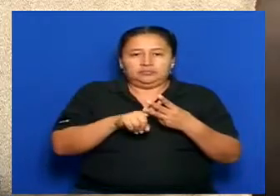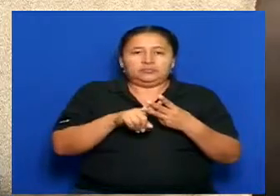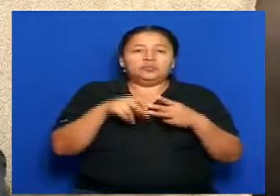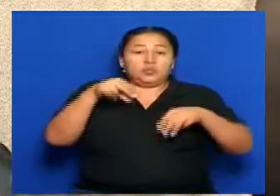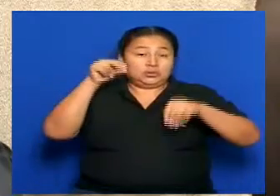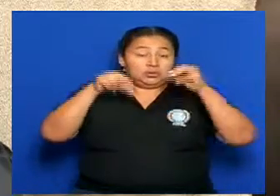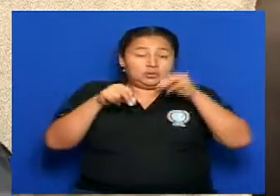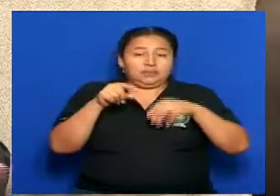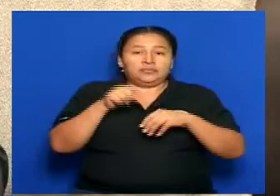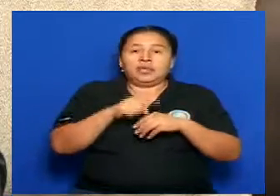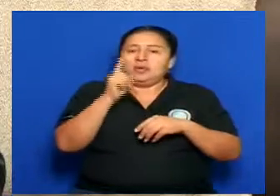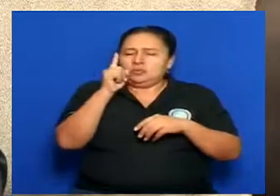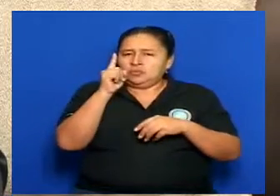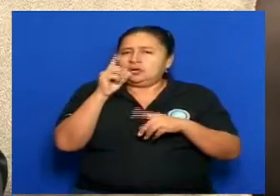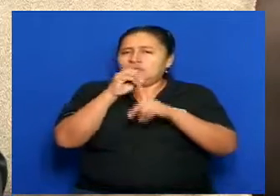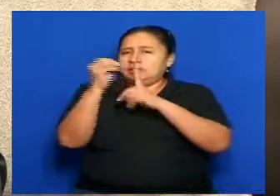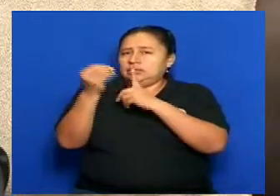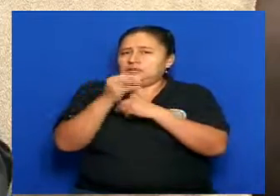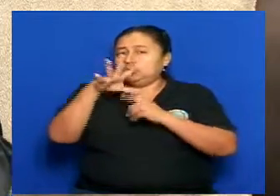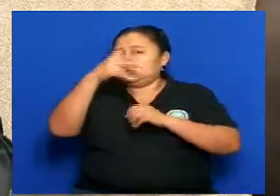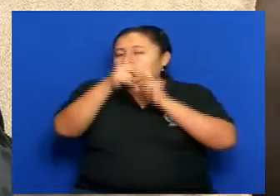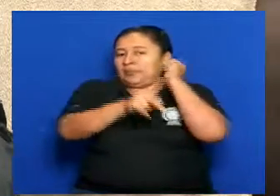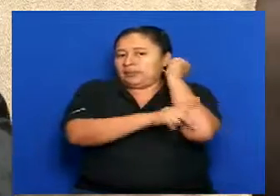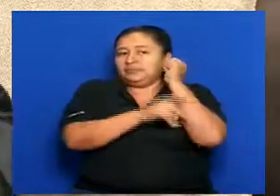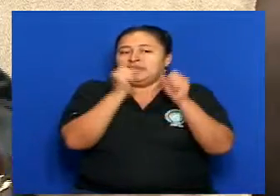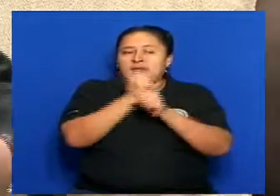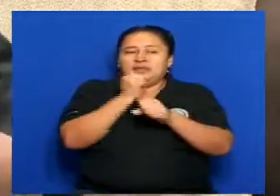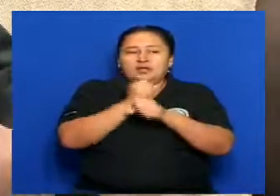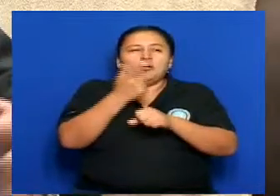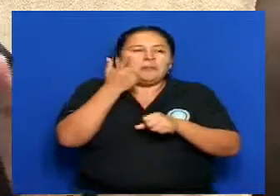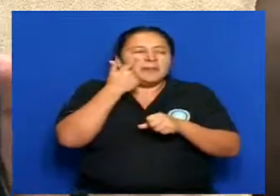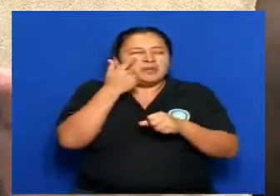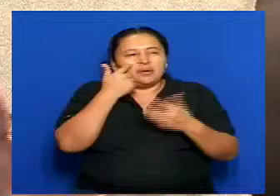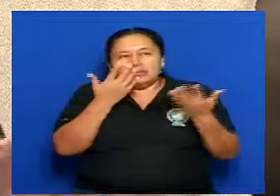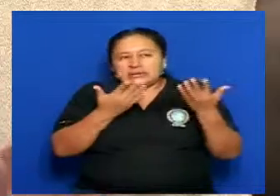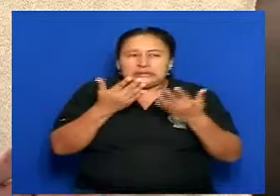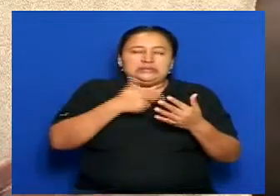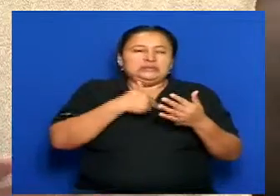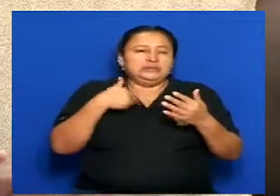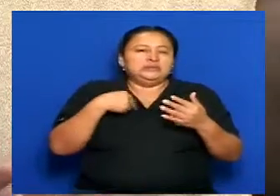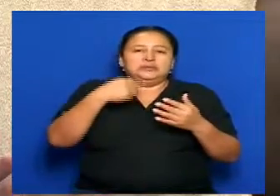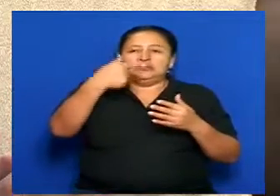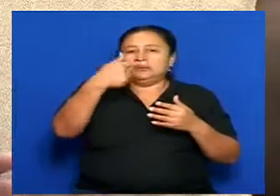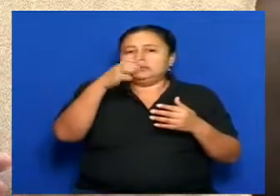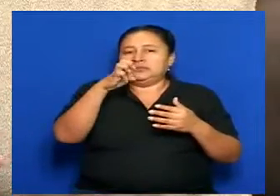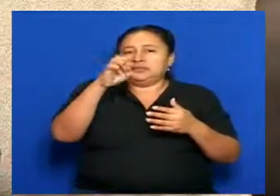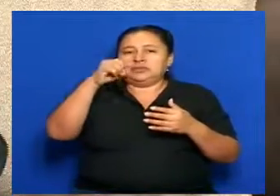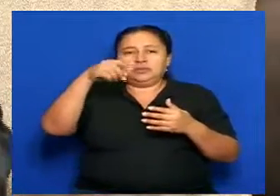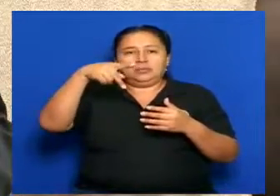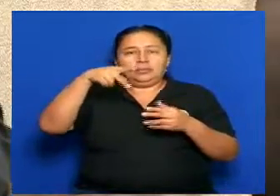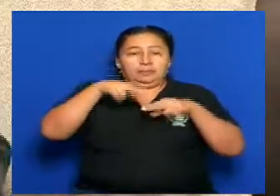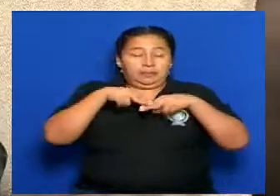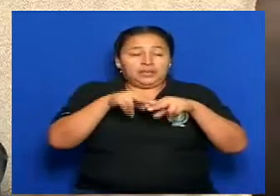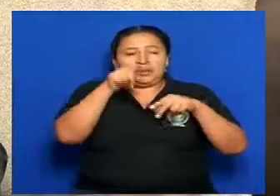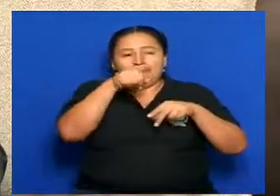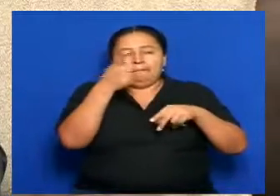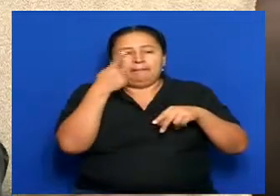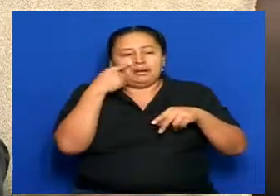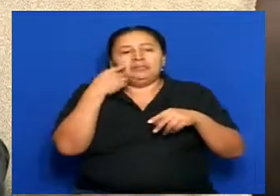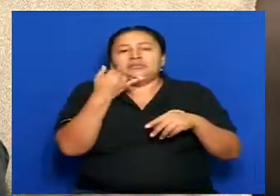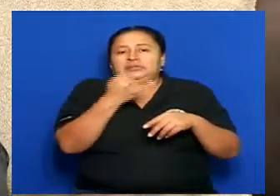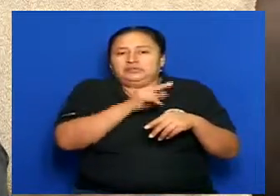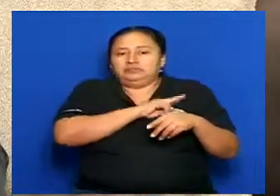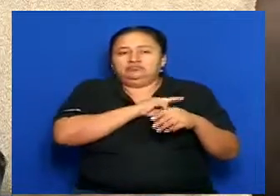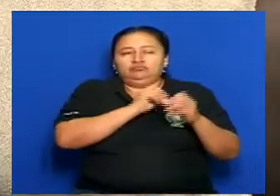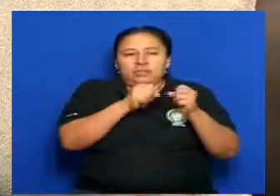que ha estado trabajando en estos municipios para ver si se puede hacer un geoparque que venga a darle desarrollo